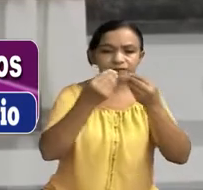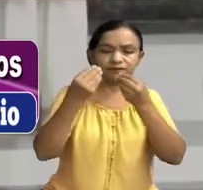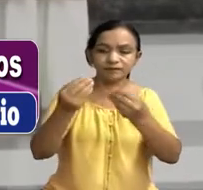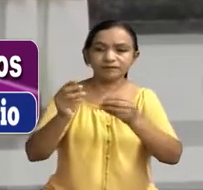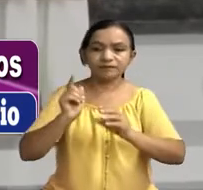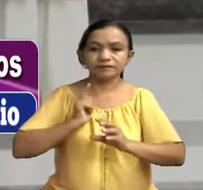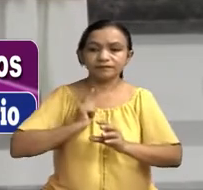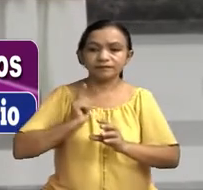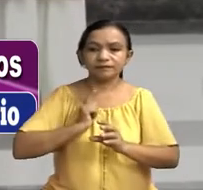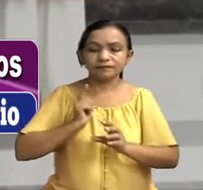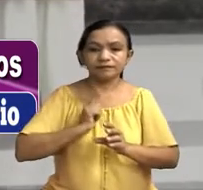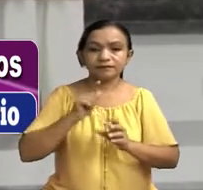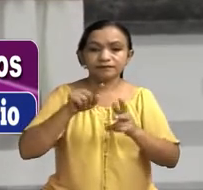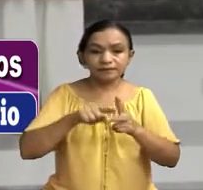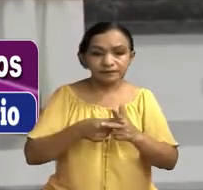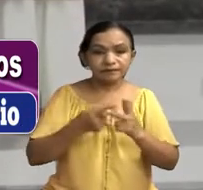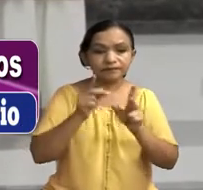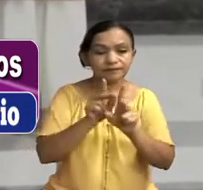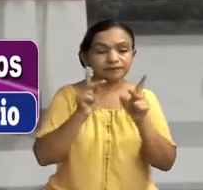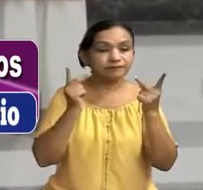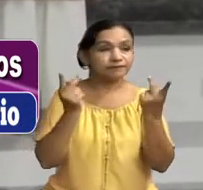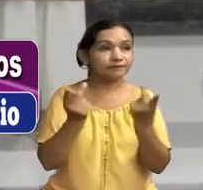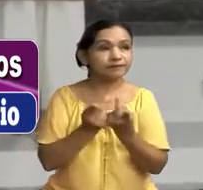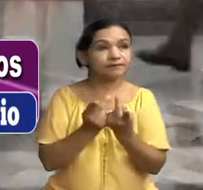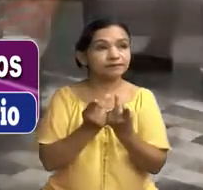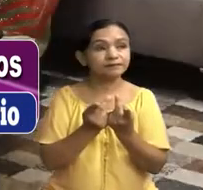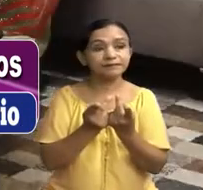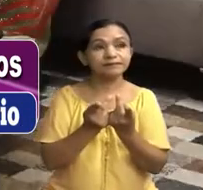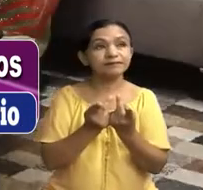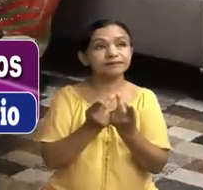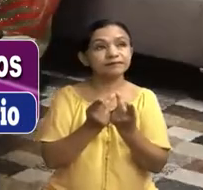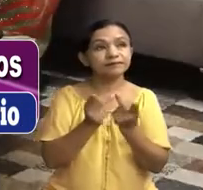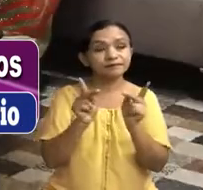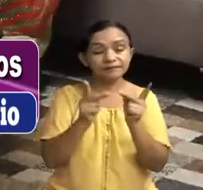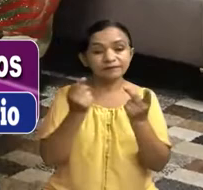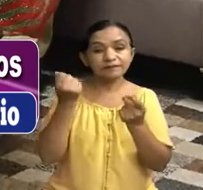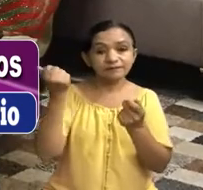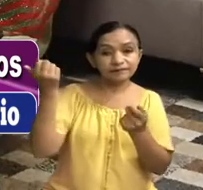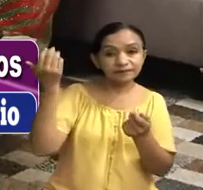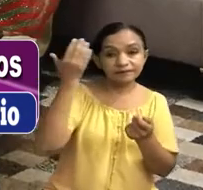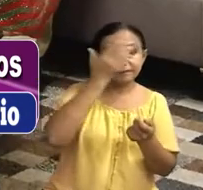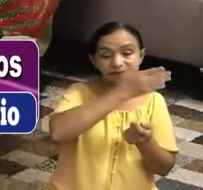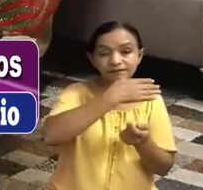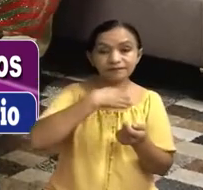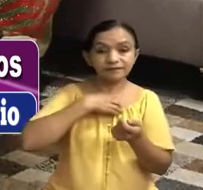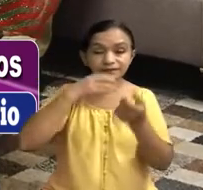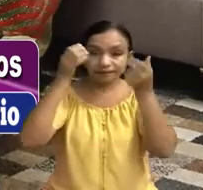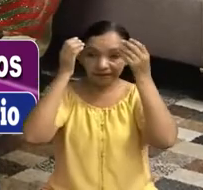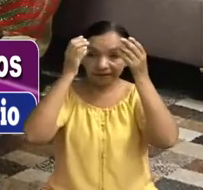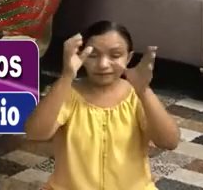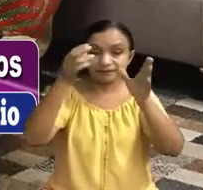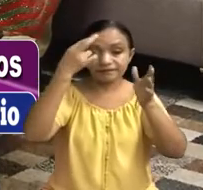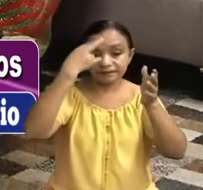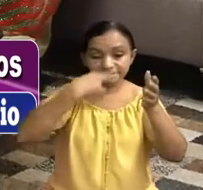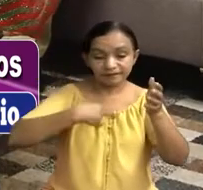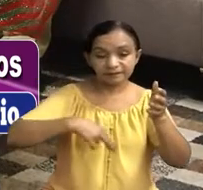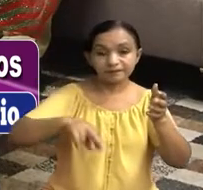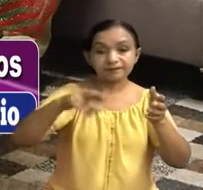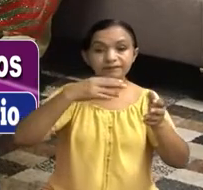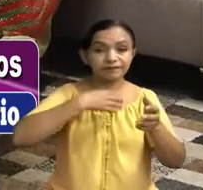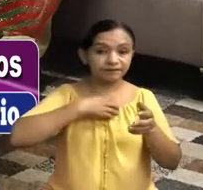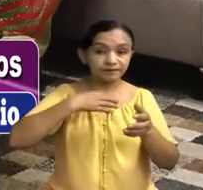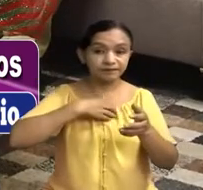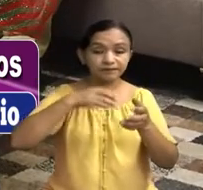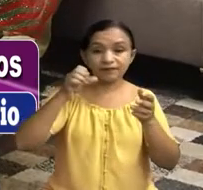esa presencia originaria de los pueblos originarios, pero también de los pueblos africanos, que también tienen su cultura, exacto, tienen su religión, tienen